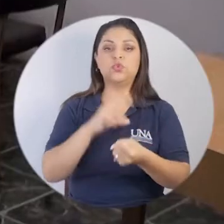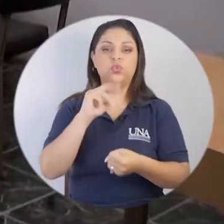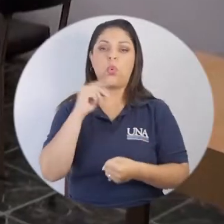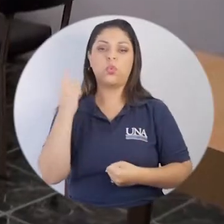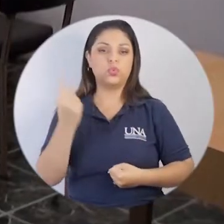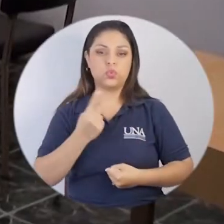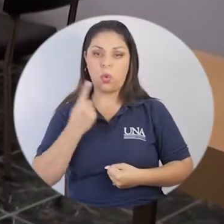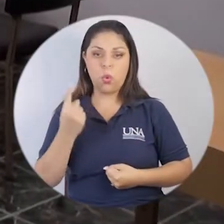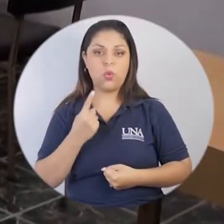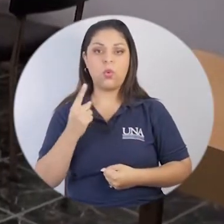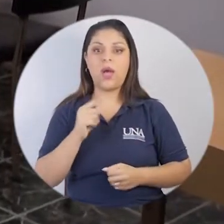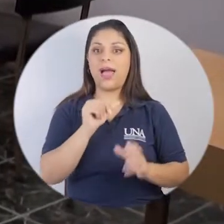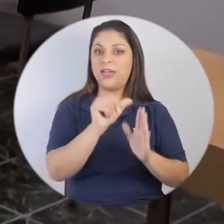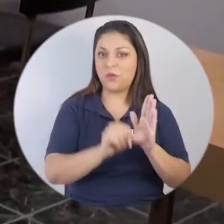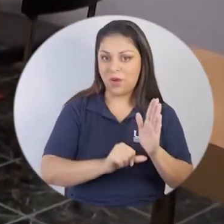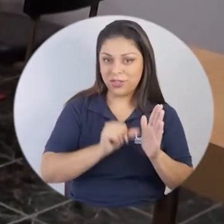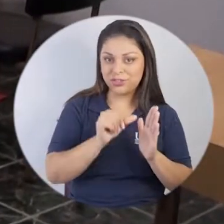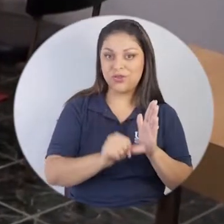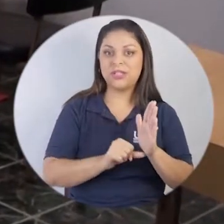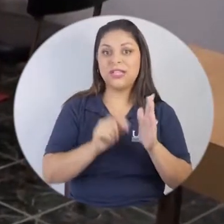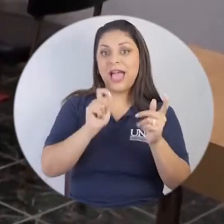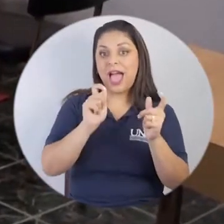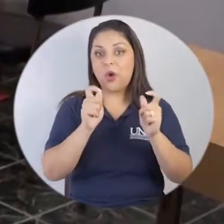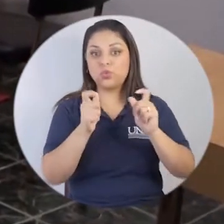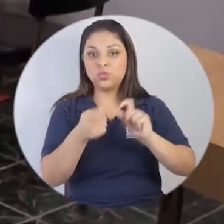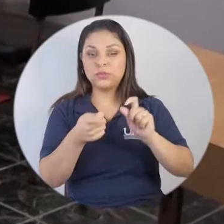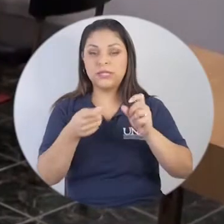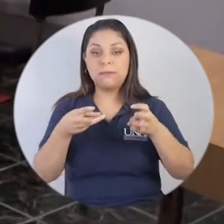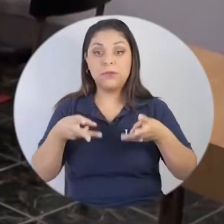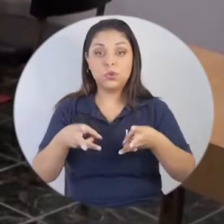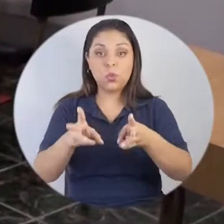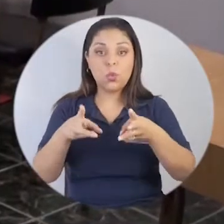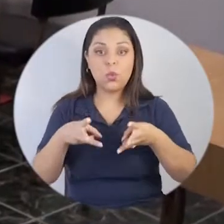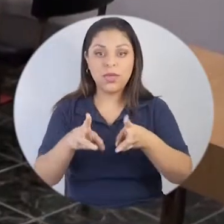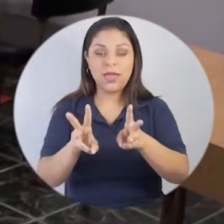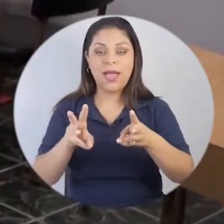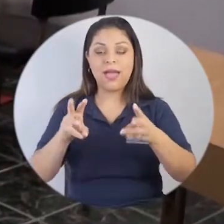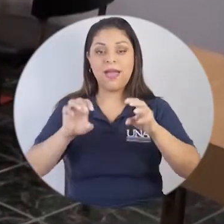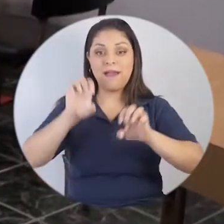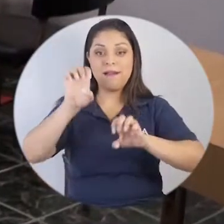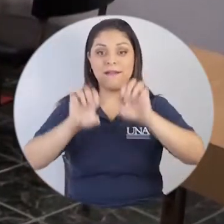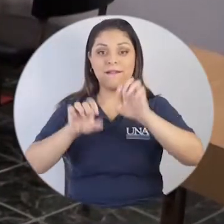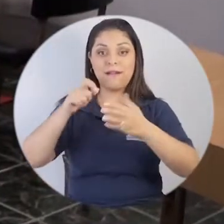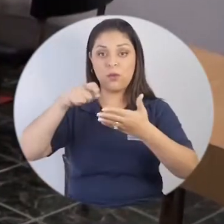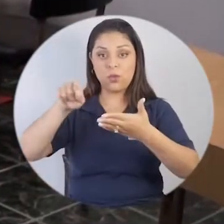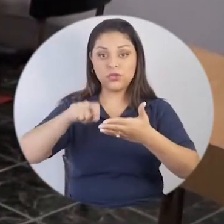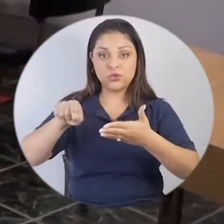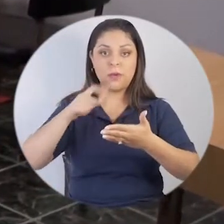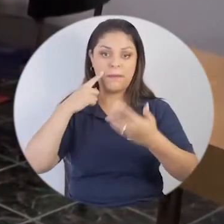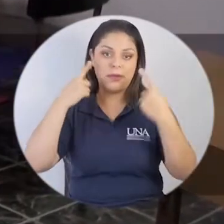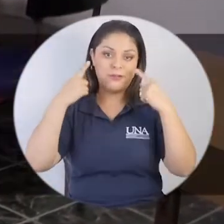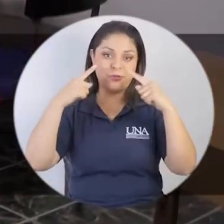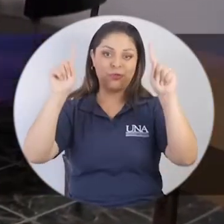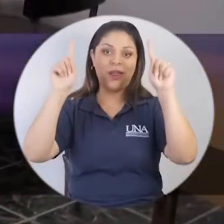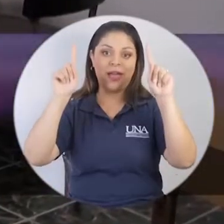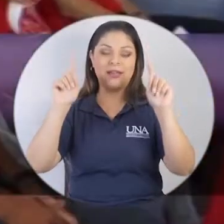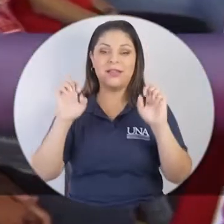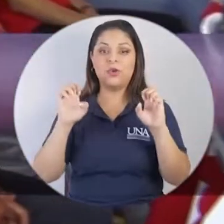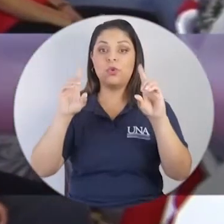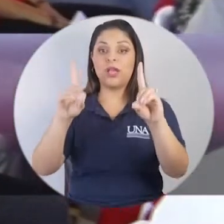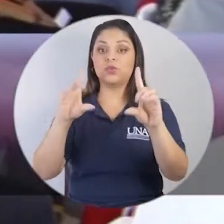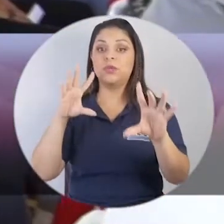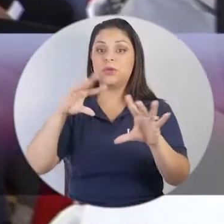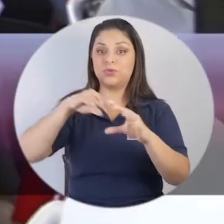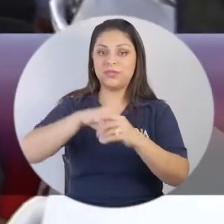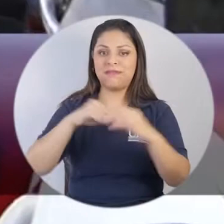lo que es la definición de las adecuaciones o ajustes metodológicos y de evaluación, ¿verdad?, para para lograr esa educación más